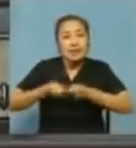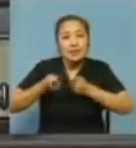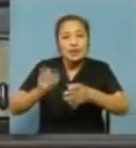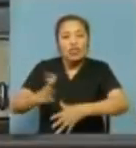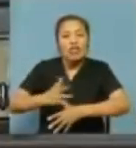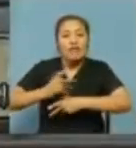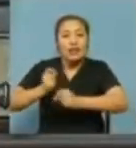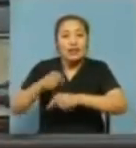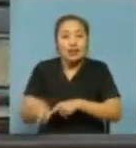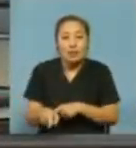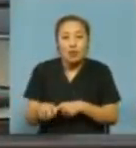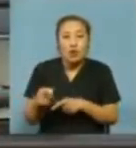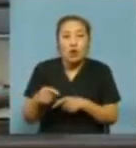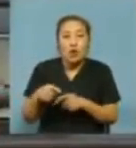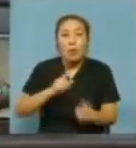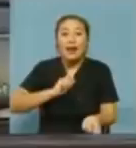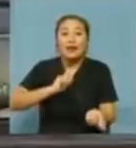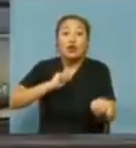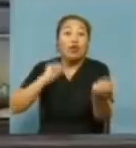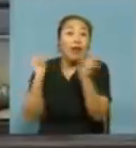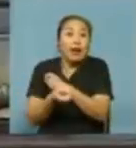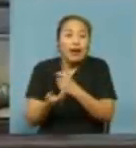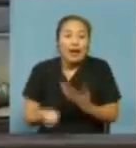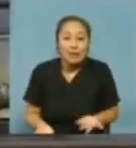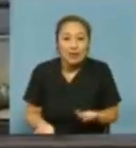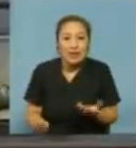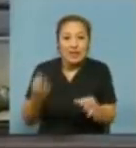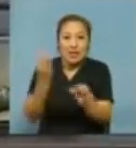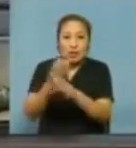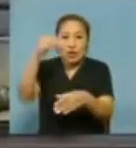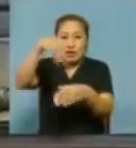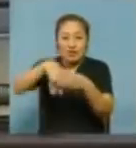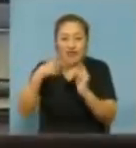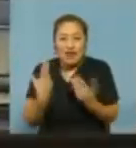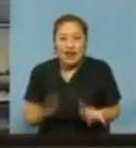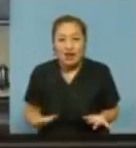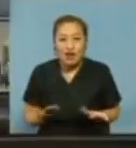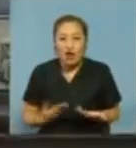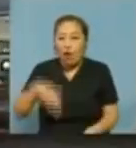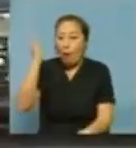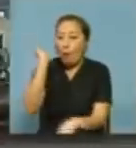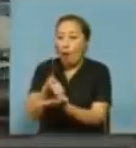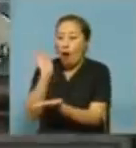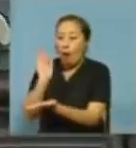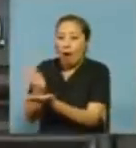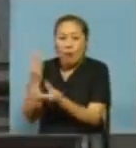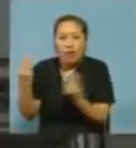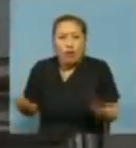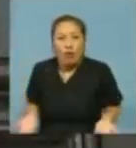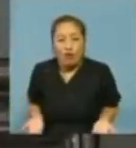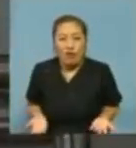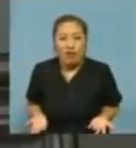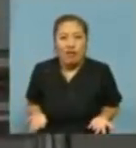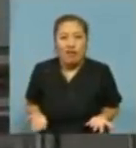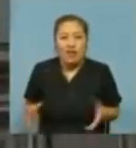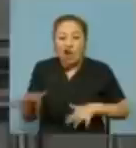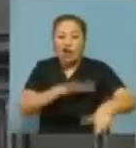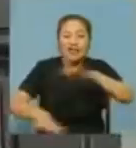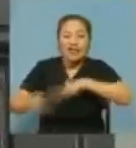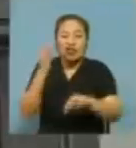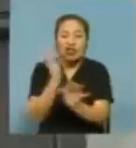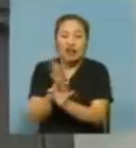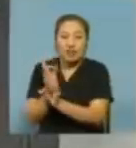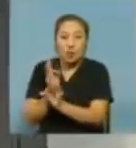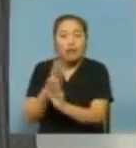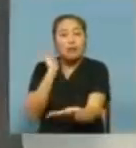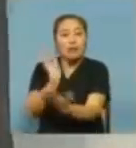esto genere un quiebre, un cambio dentro de la manera de ejecutar las políticas públicas. Y sobre todo, lo que